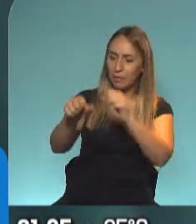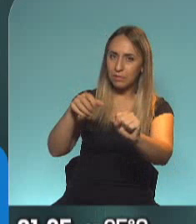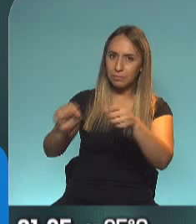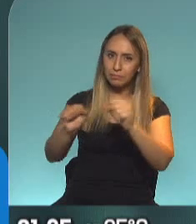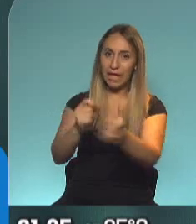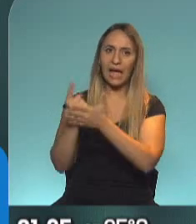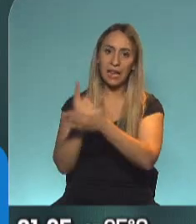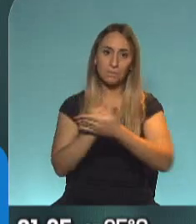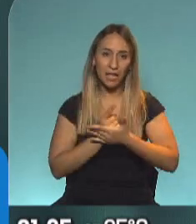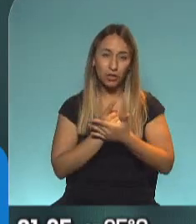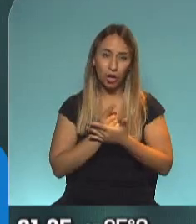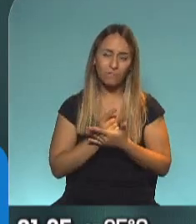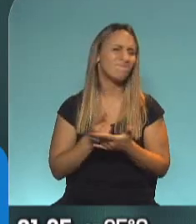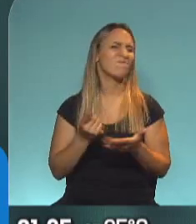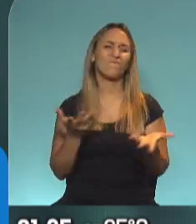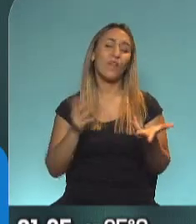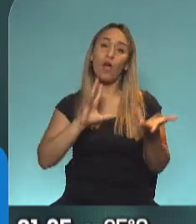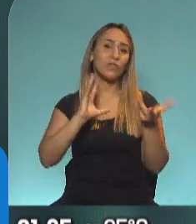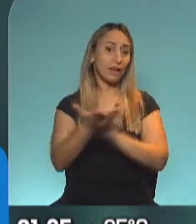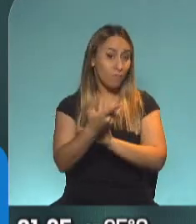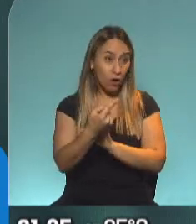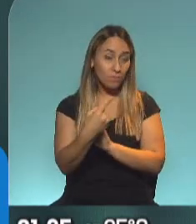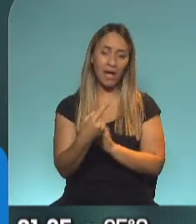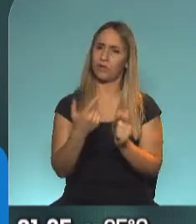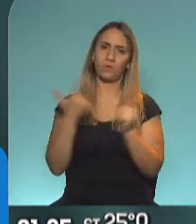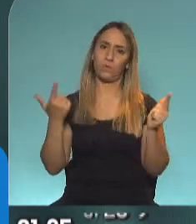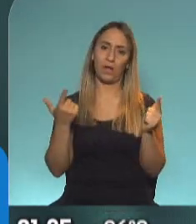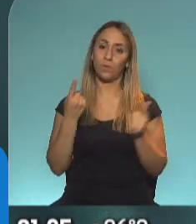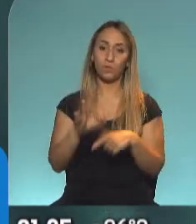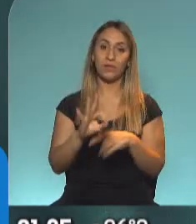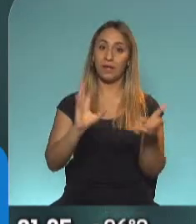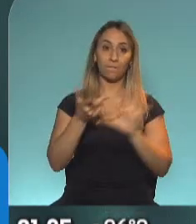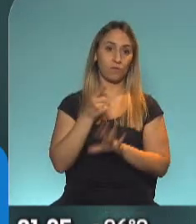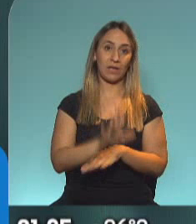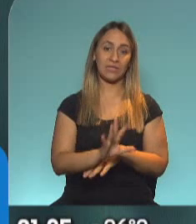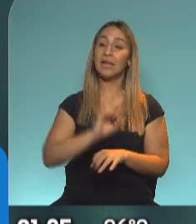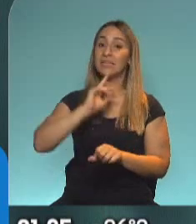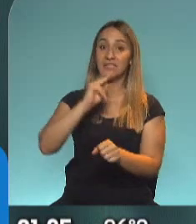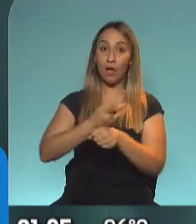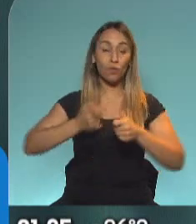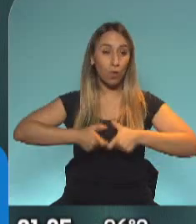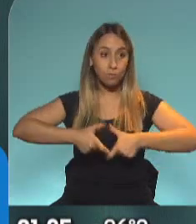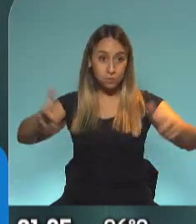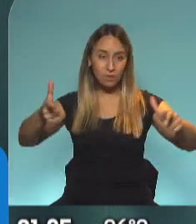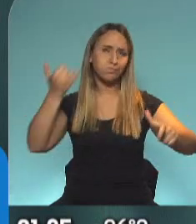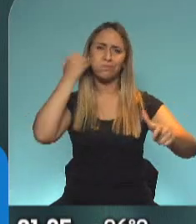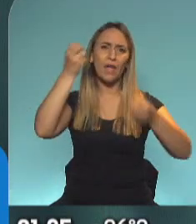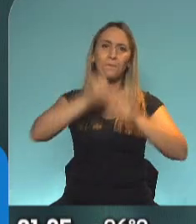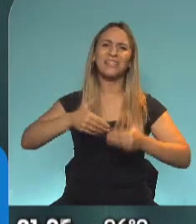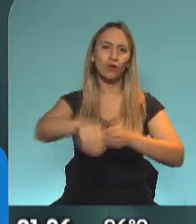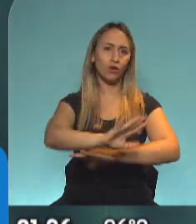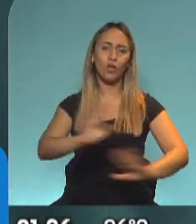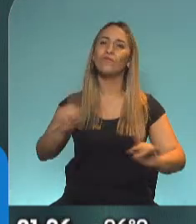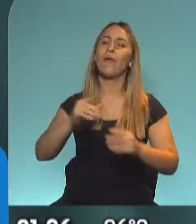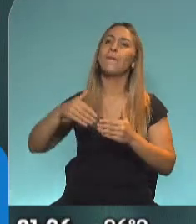en consecuencia? No va a haber otra forma. No vamos a tener otra forma. Esta segunda ola ya está con nosotros. No es que va a